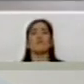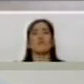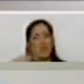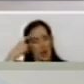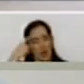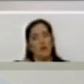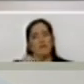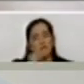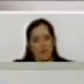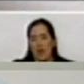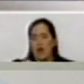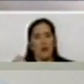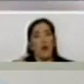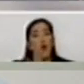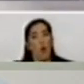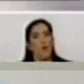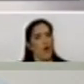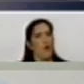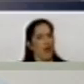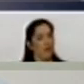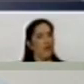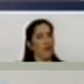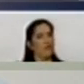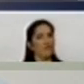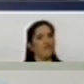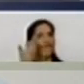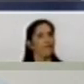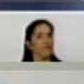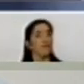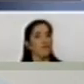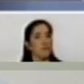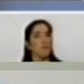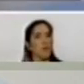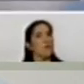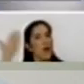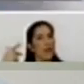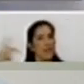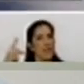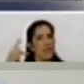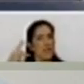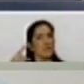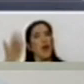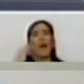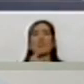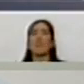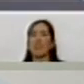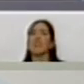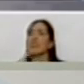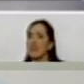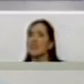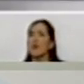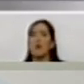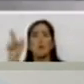permítame decirlo porque esto lo escribió el gobierno argentino, al principio central que puso Néstor Kirchner cuando dijo los muertos no pagan las deudas,